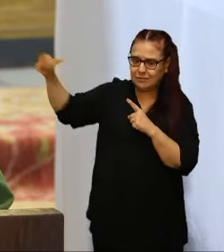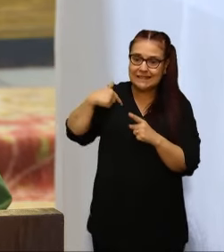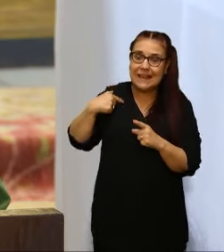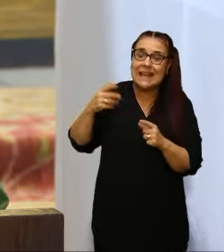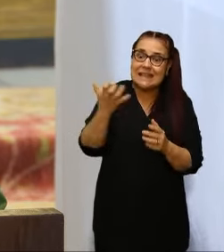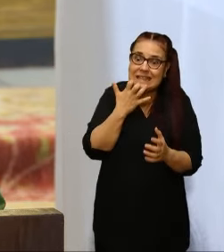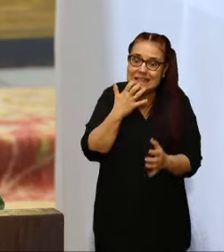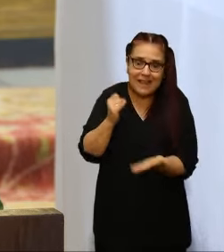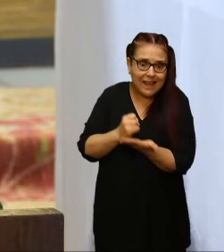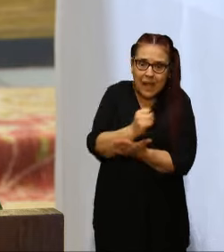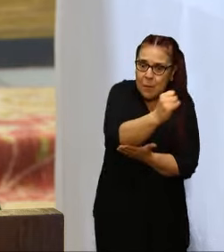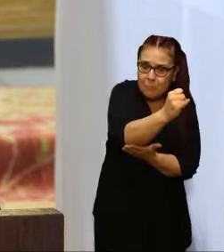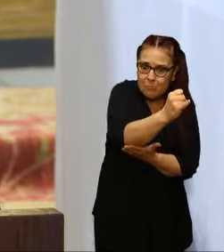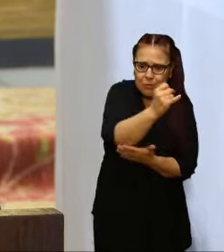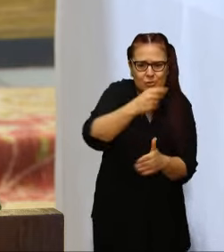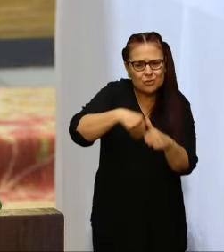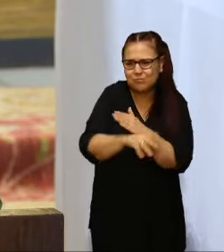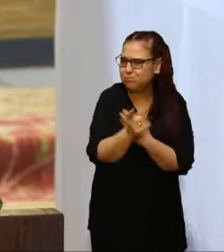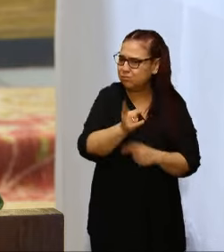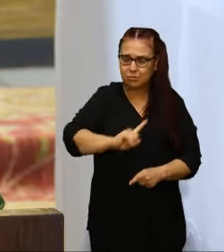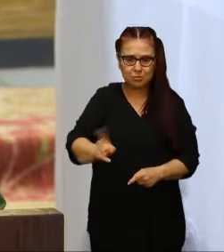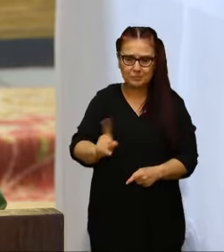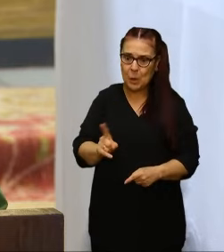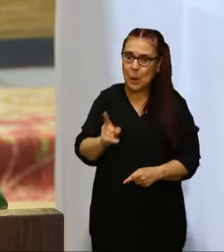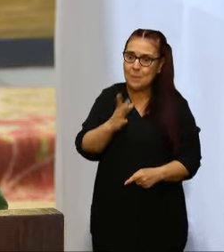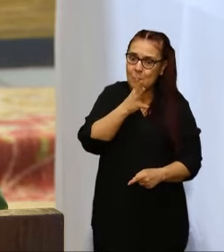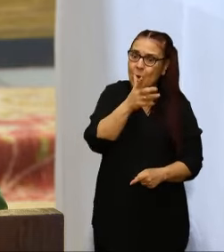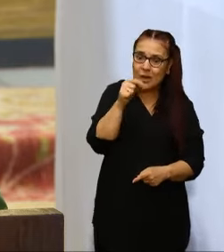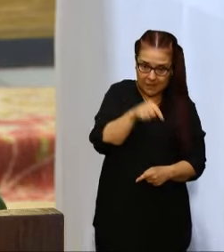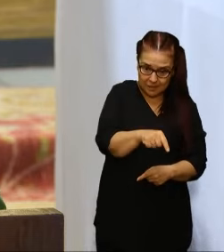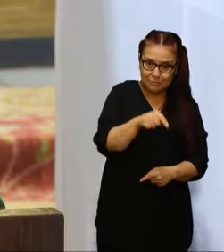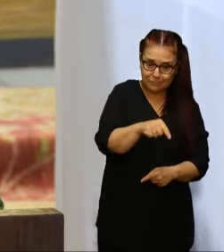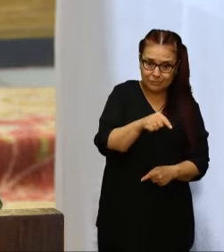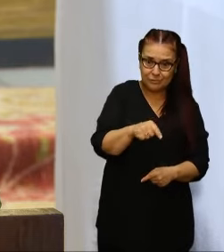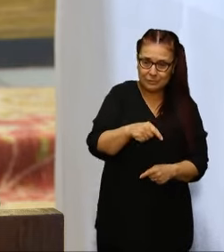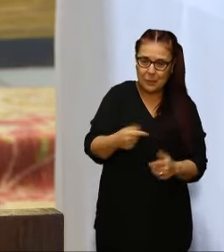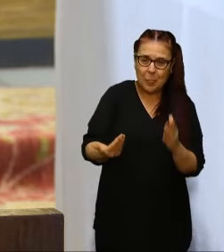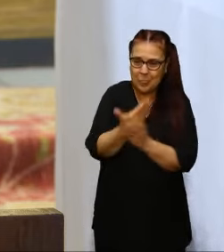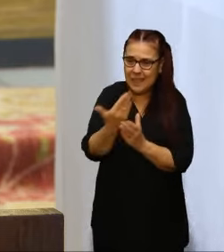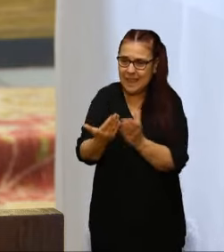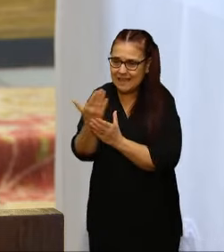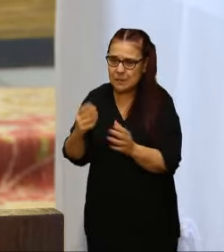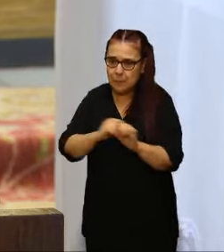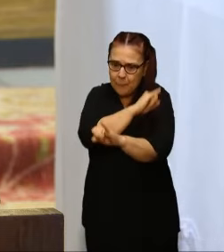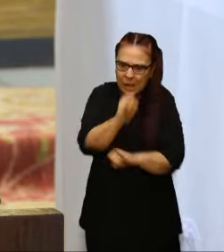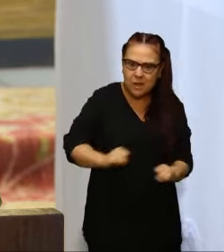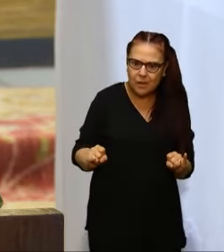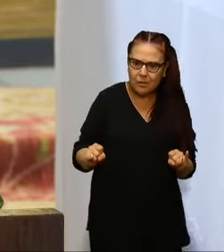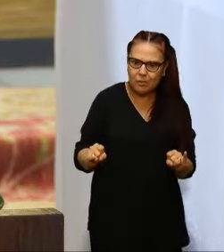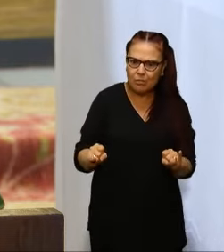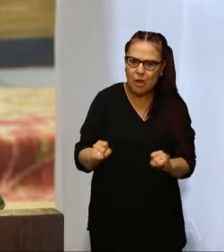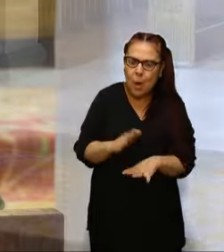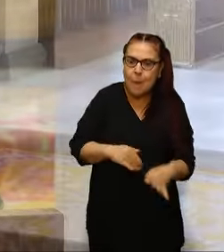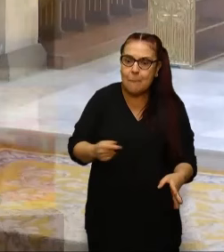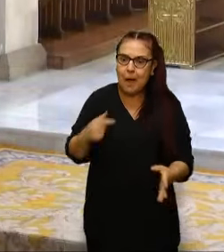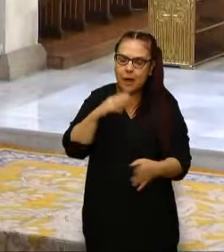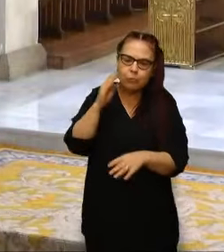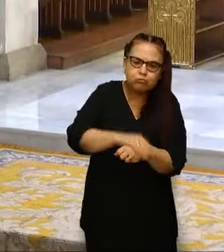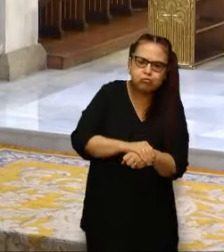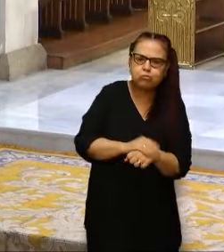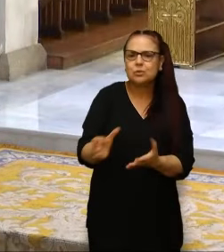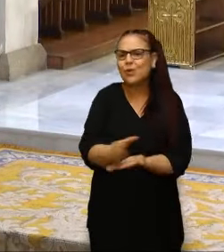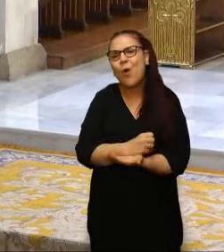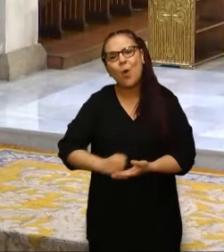en los campos, que no entren en ella, porque estos son días de venganza, para que se cumpla todo lo que